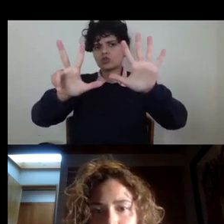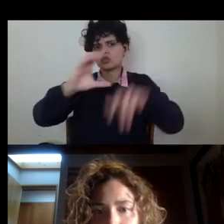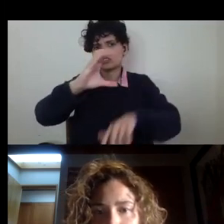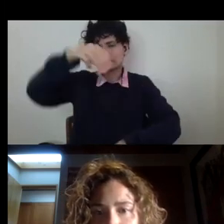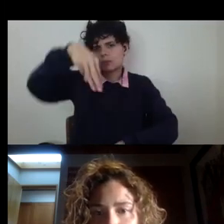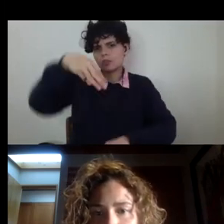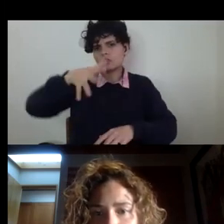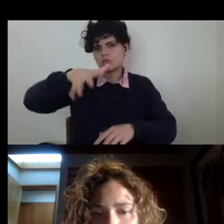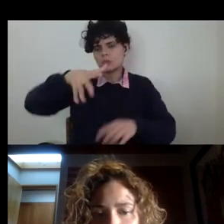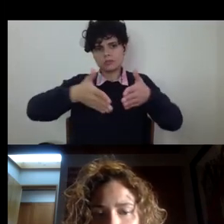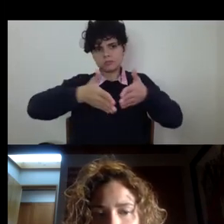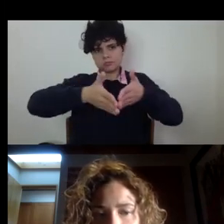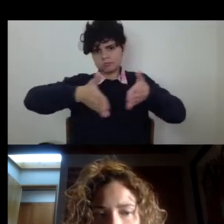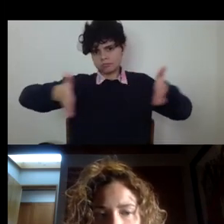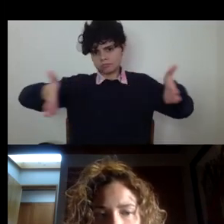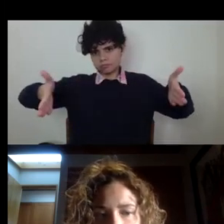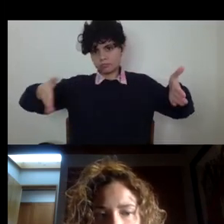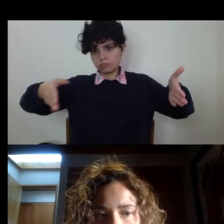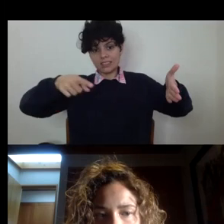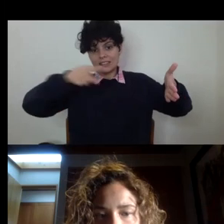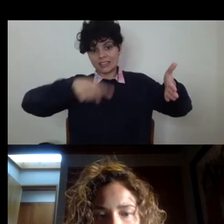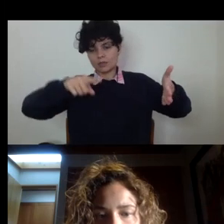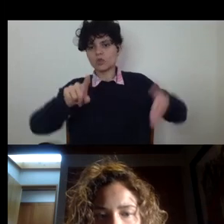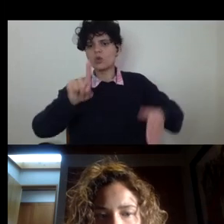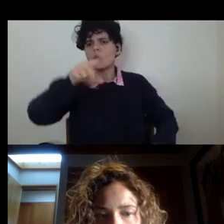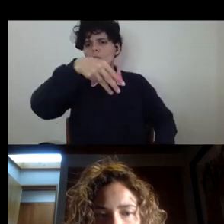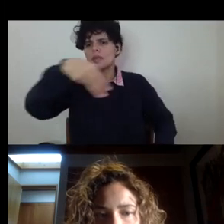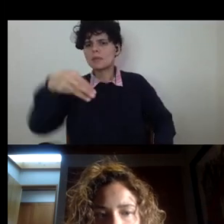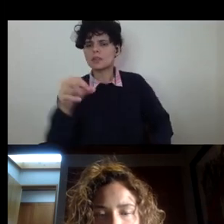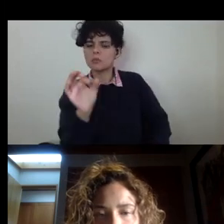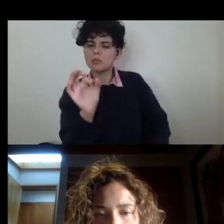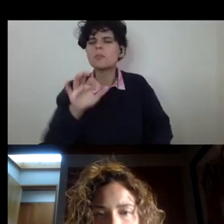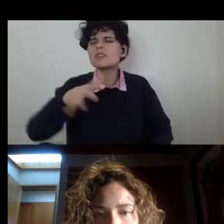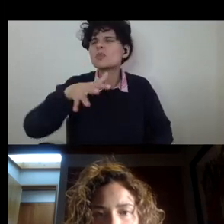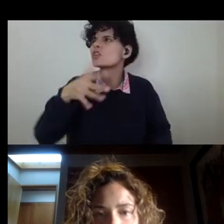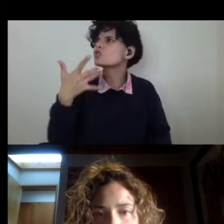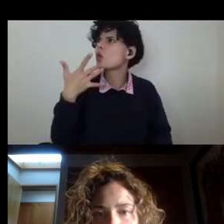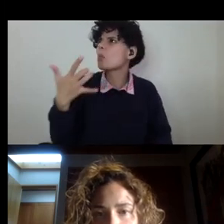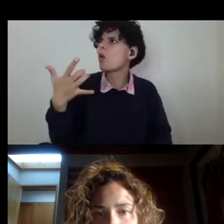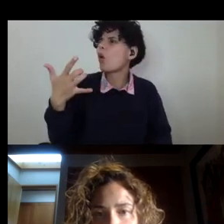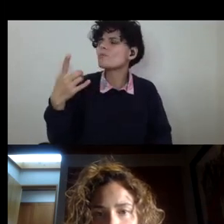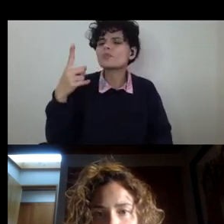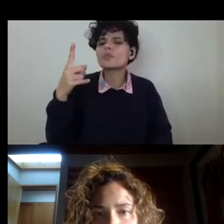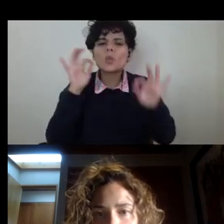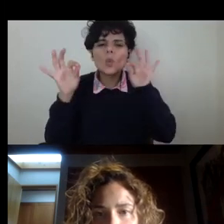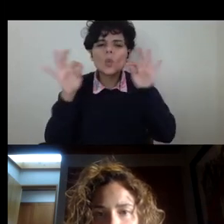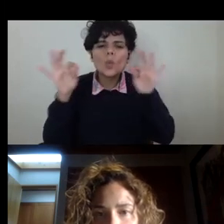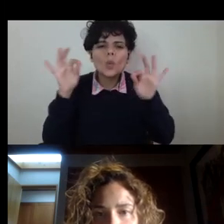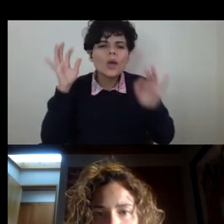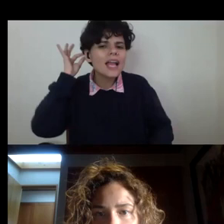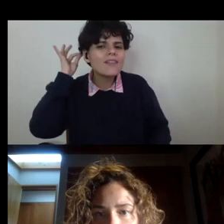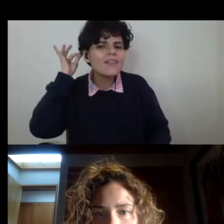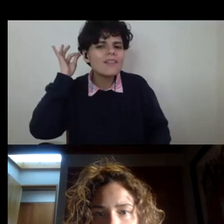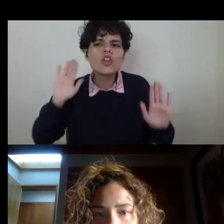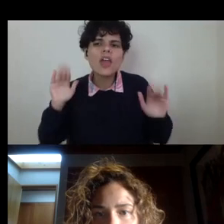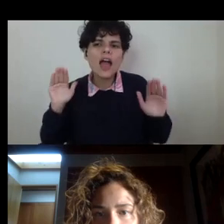perdón, y que tiene un diámetro de hasta 1 milímetro. Es como un fideo cabello de ángel, que se puede aislar y se